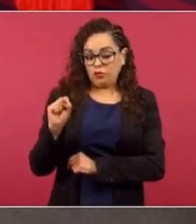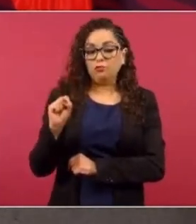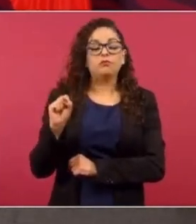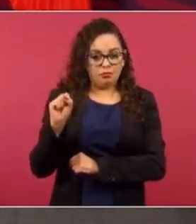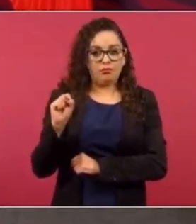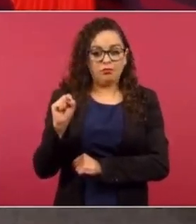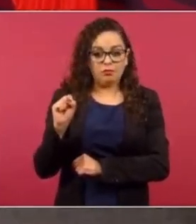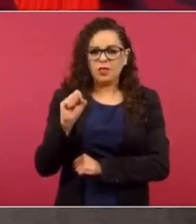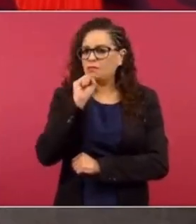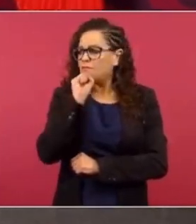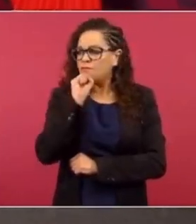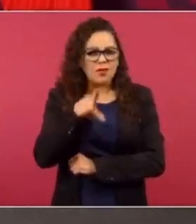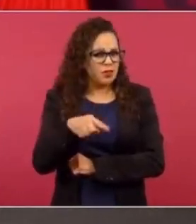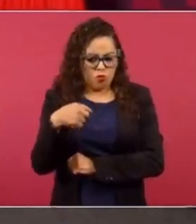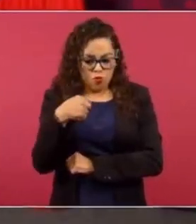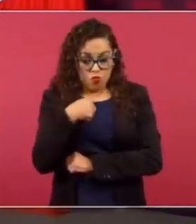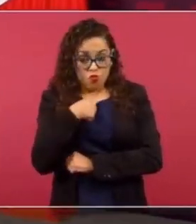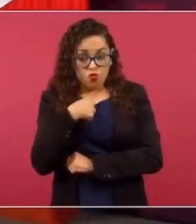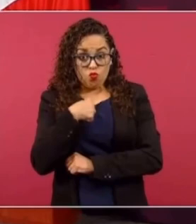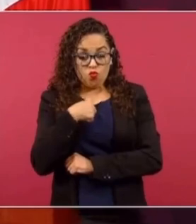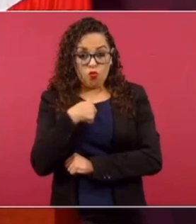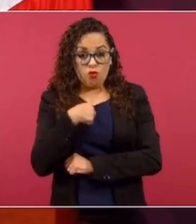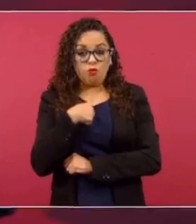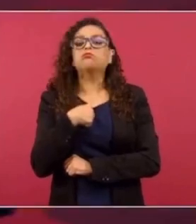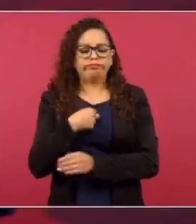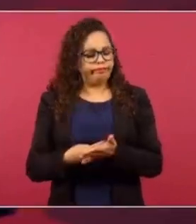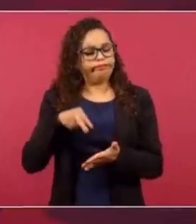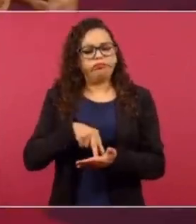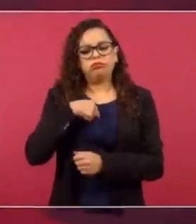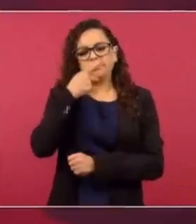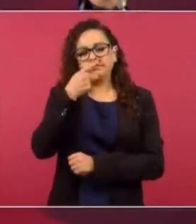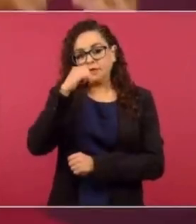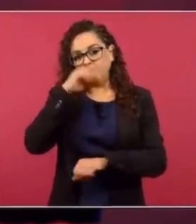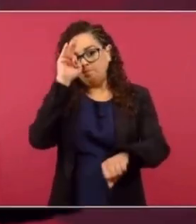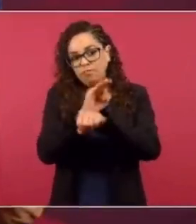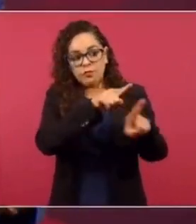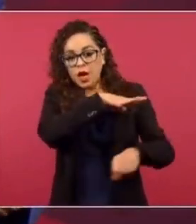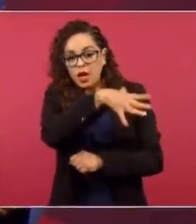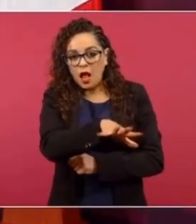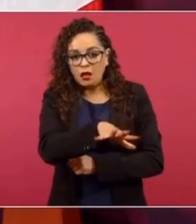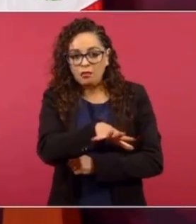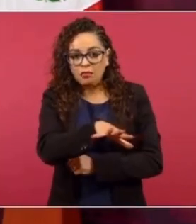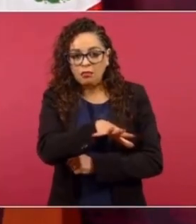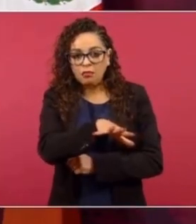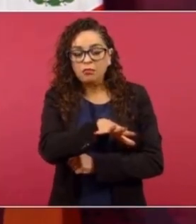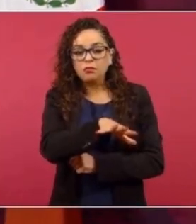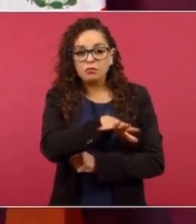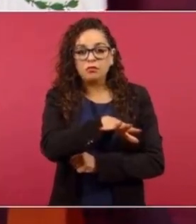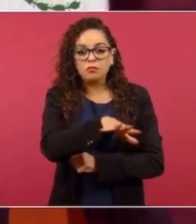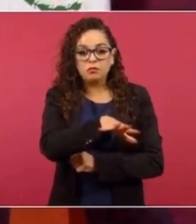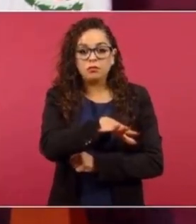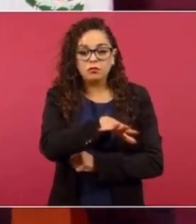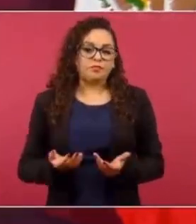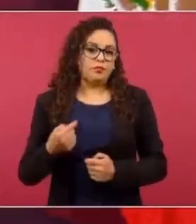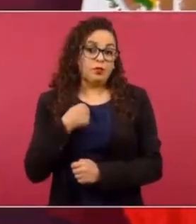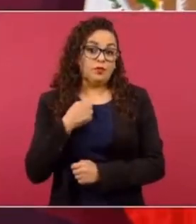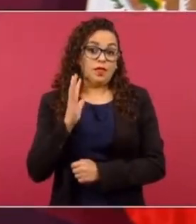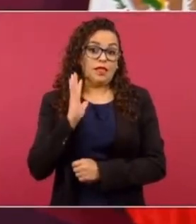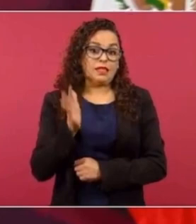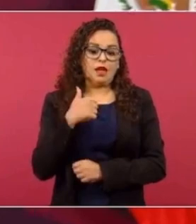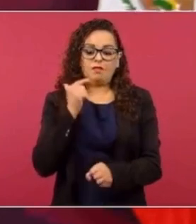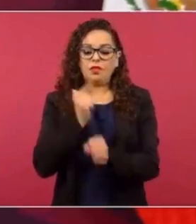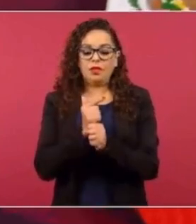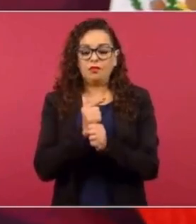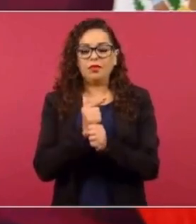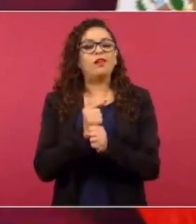así como salí yo a defender al general se fue porque percibí de